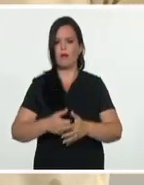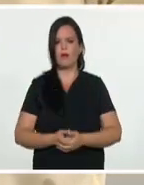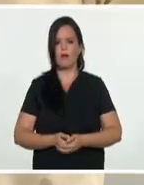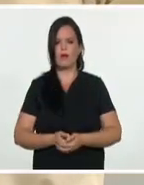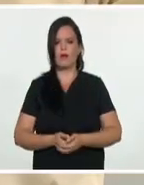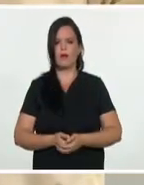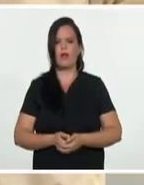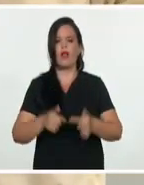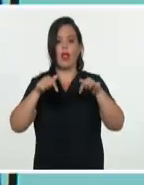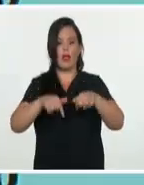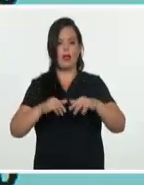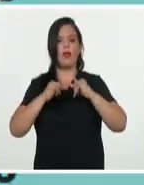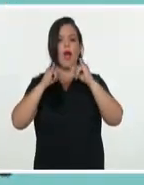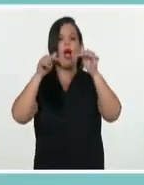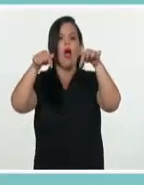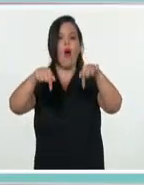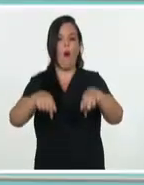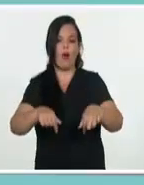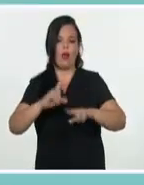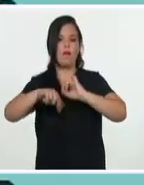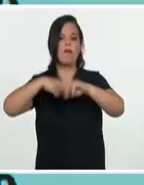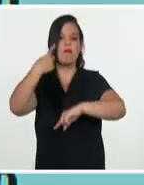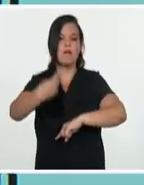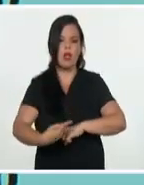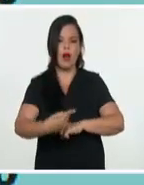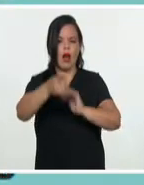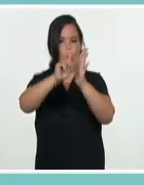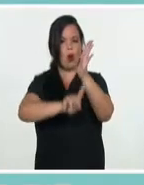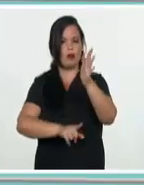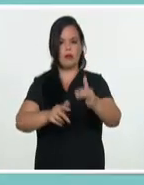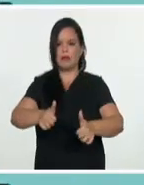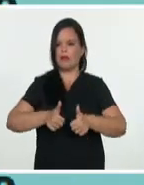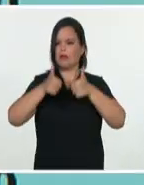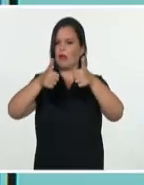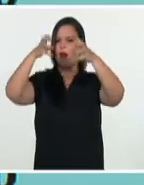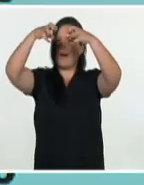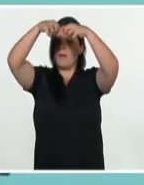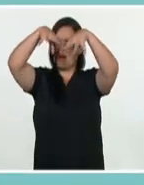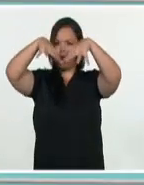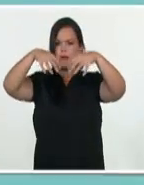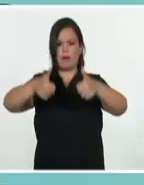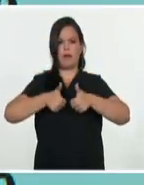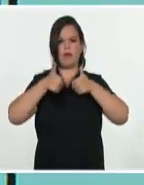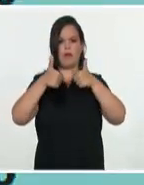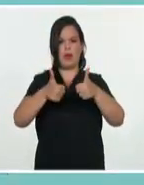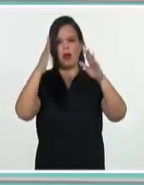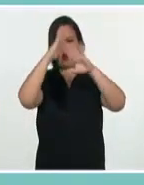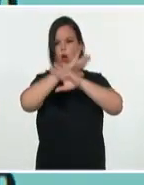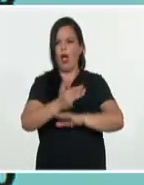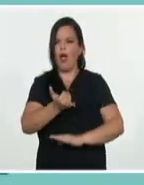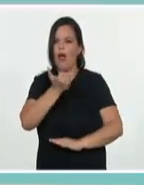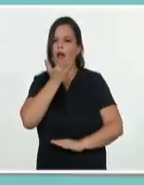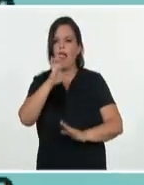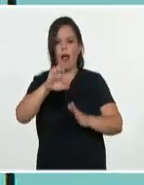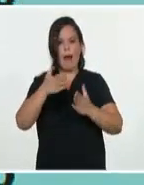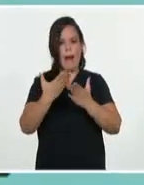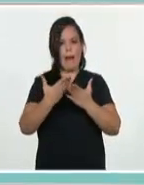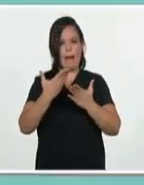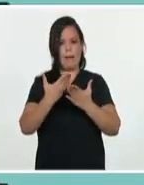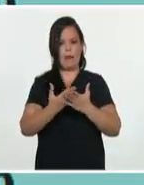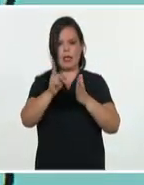Cero interrupciones, cero afectaciones en el servicio eléctrico del país por déficit en la capacidad